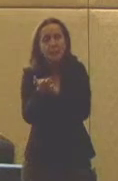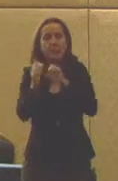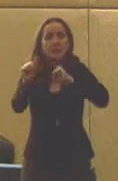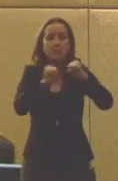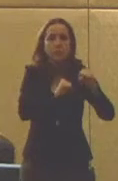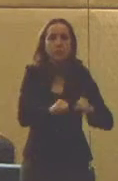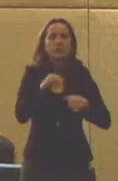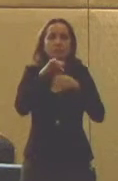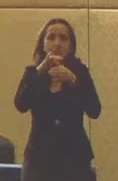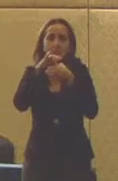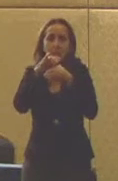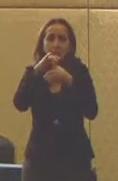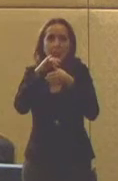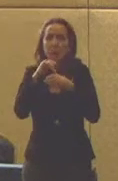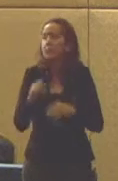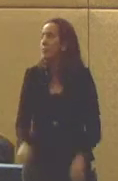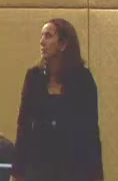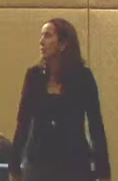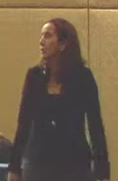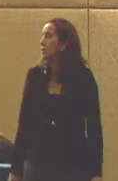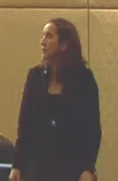Please, apoyo.